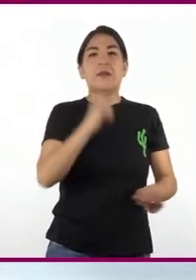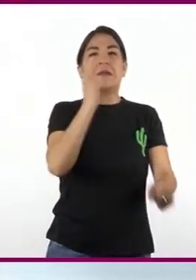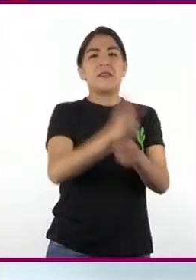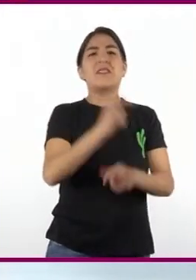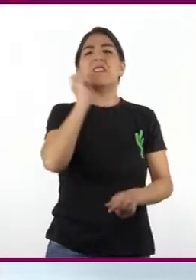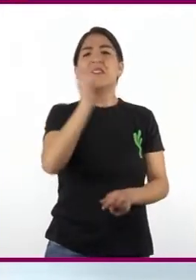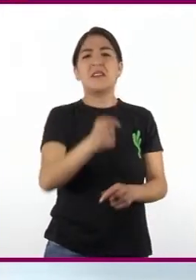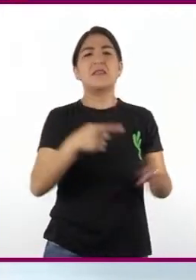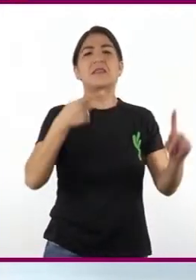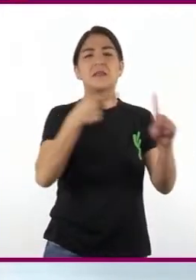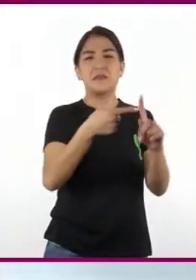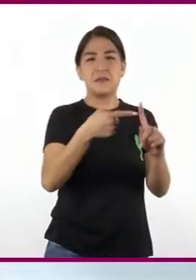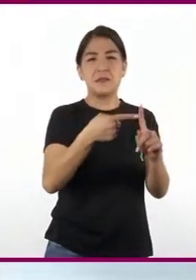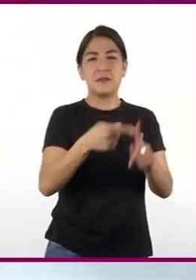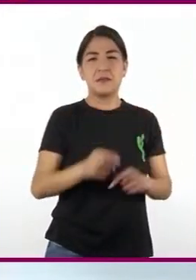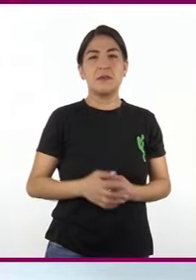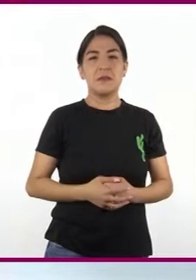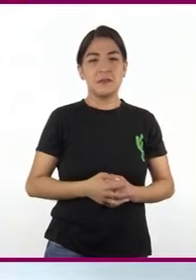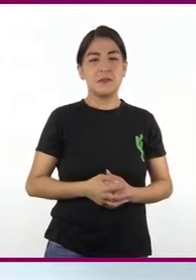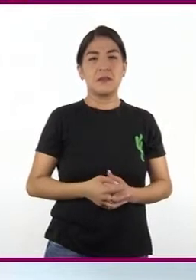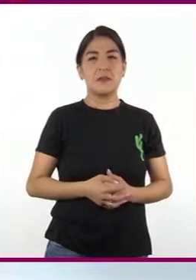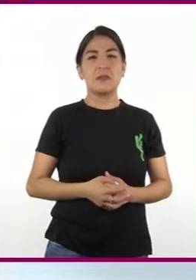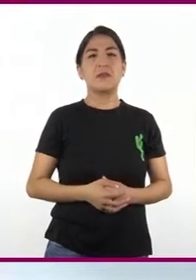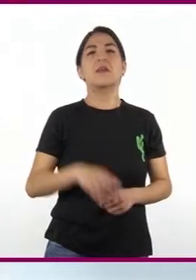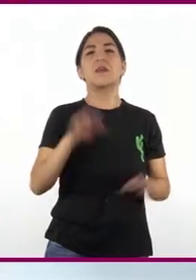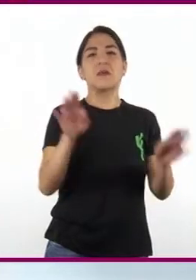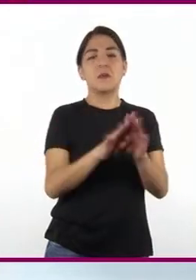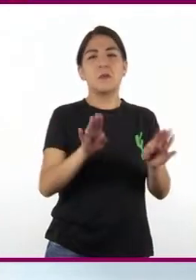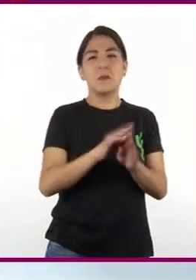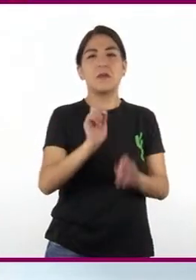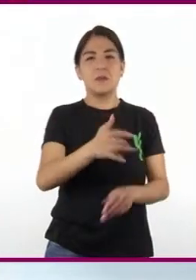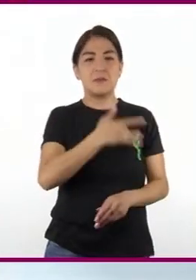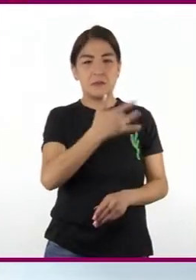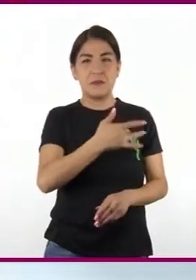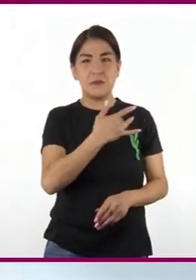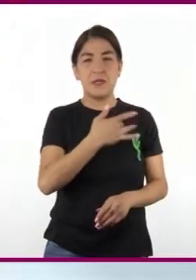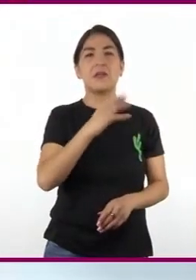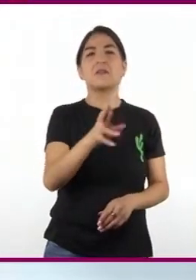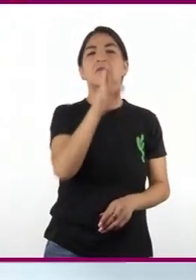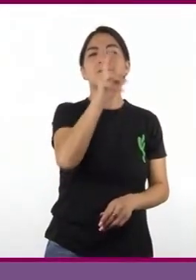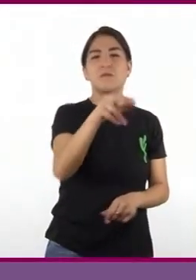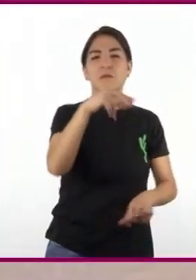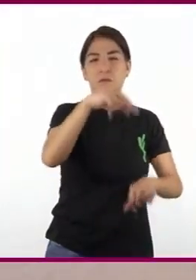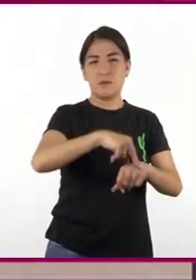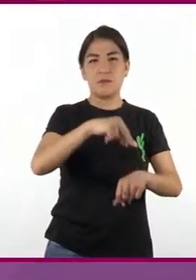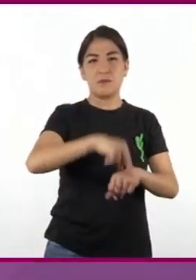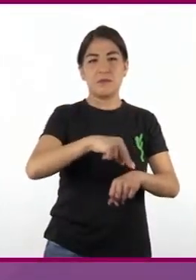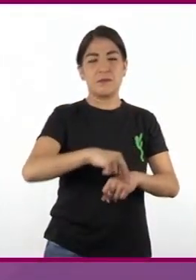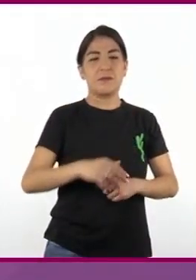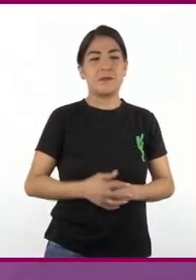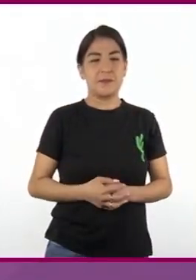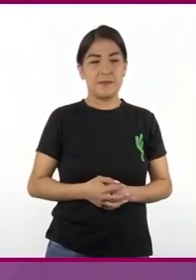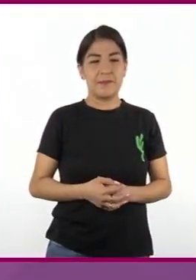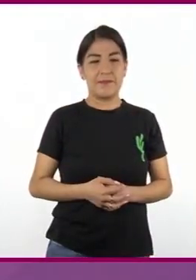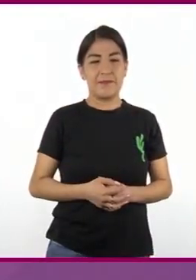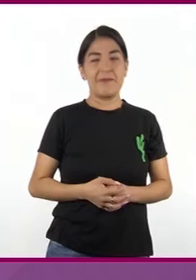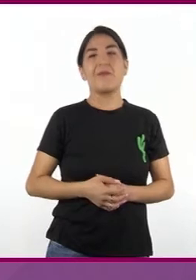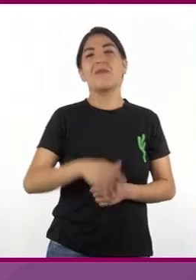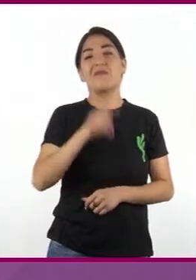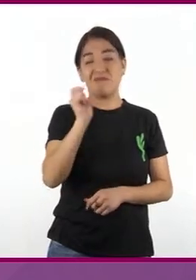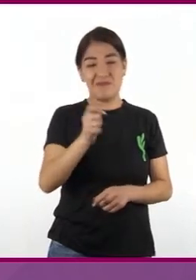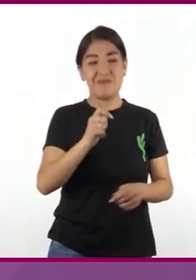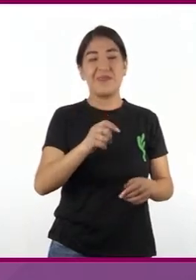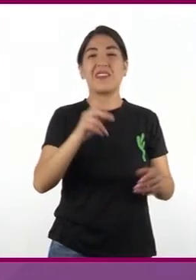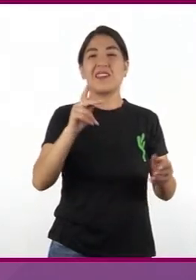refiero, ¿qué son los textos introductorios? Escuchemos la respuesta del doctor. Muchas veces,